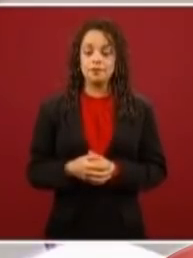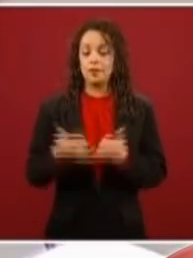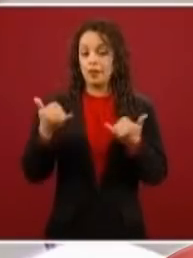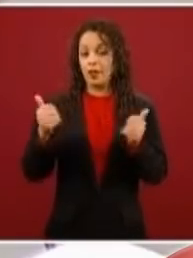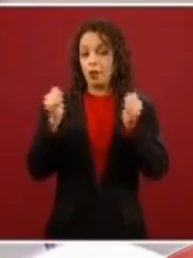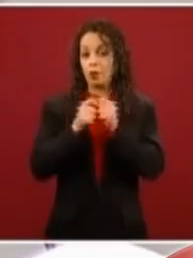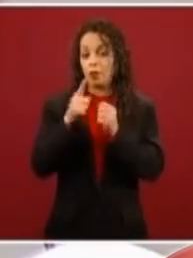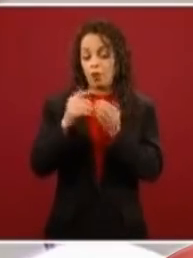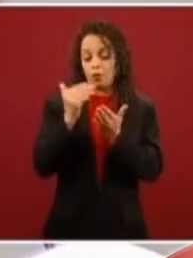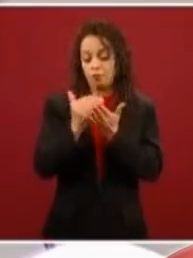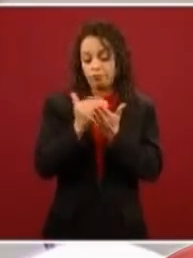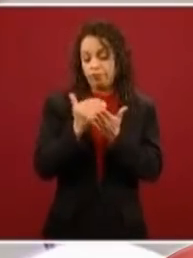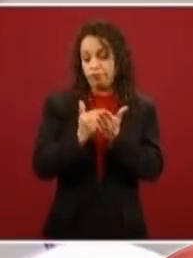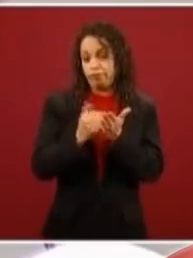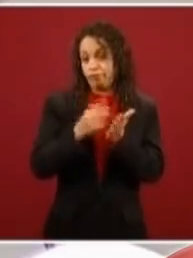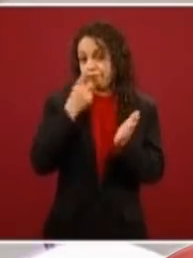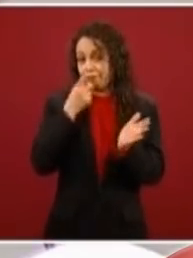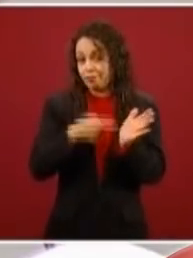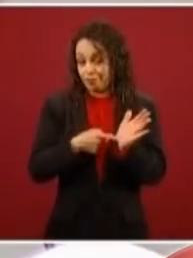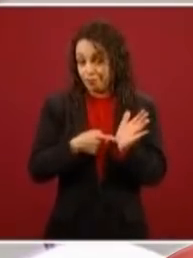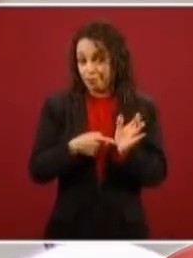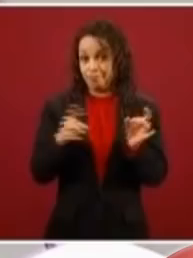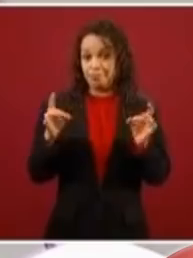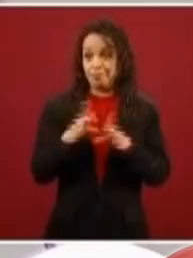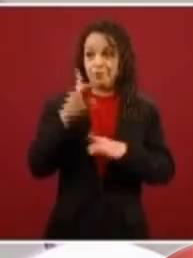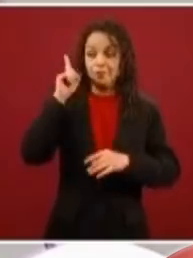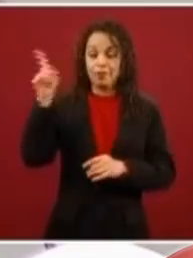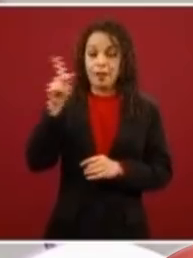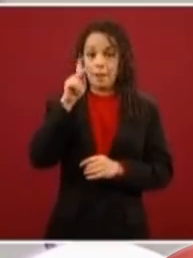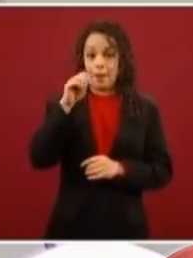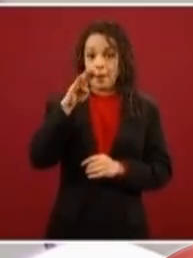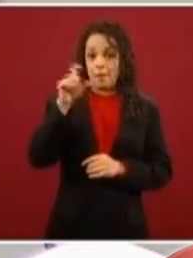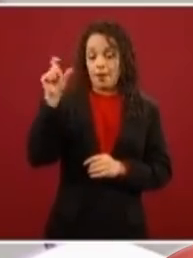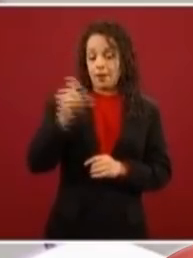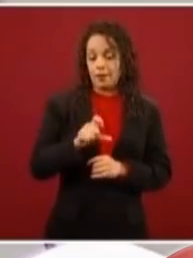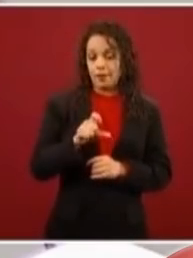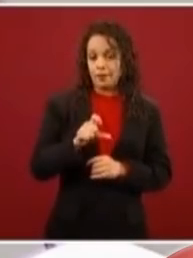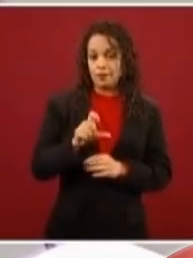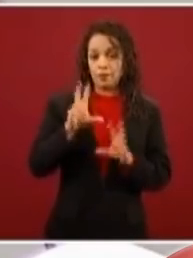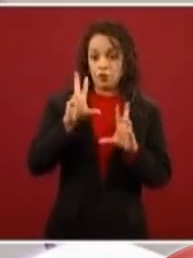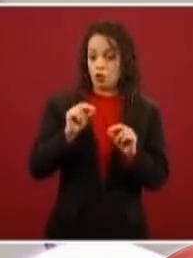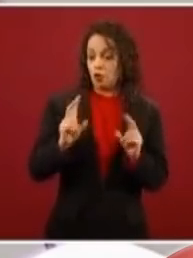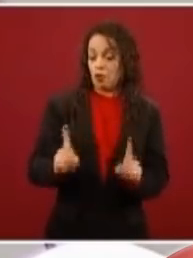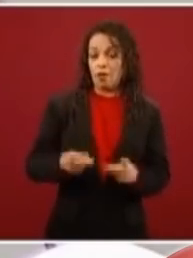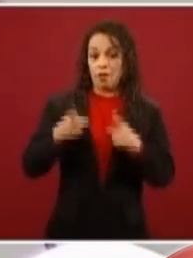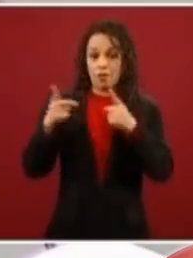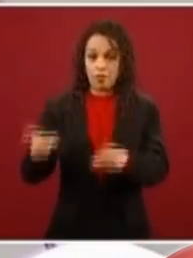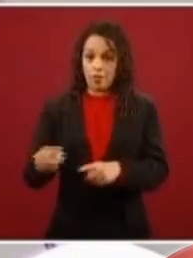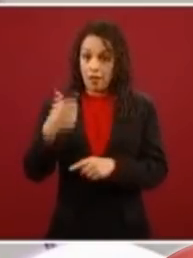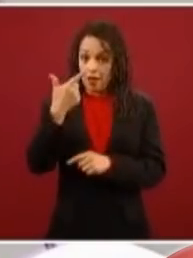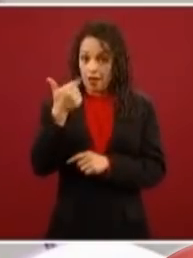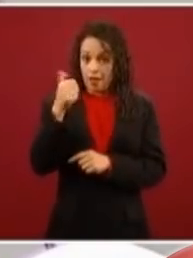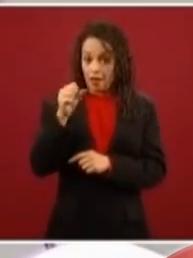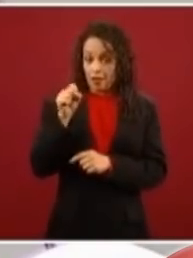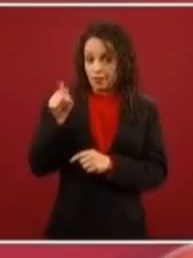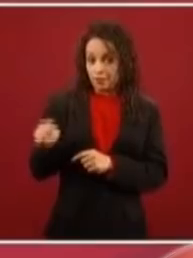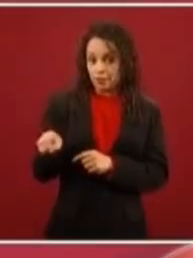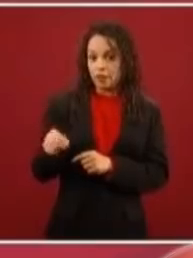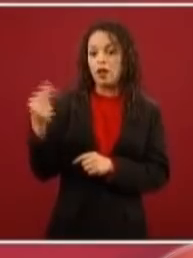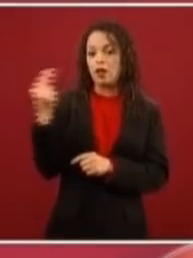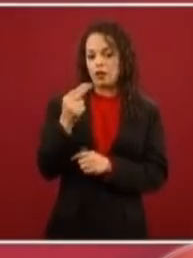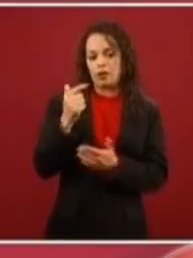leoninas, en donde si Pemex no le abastece gas, tiene que